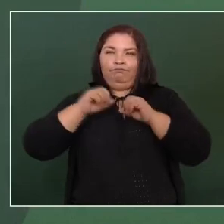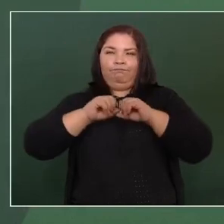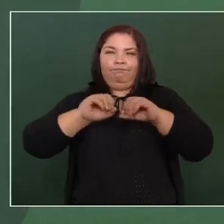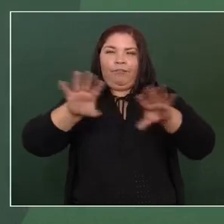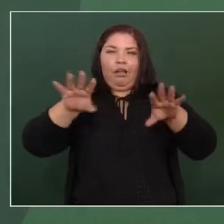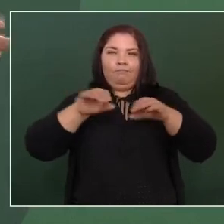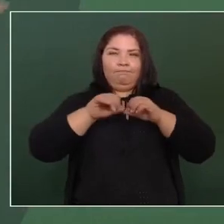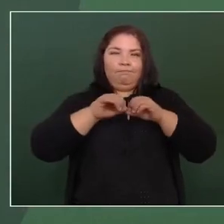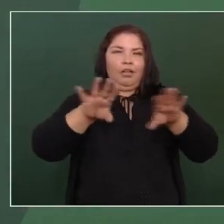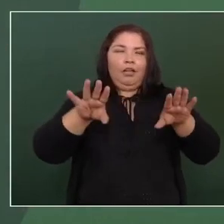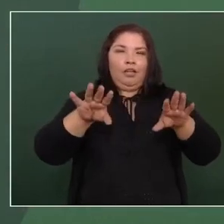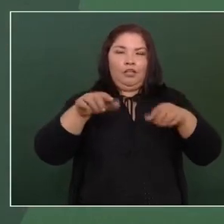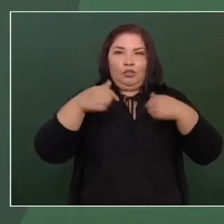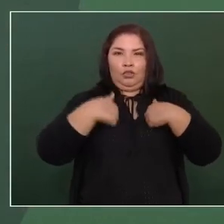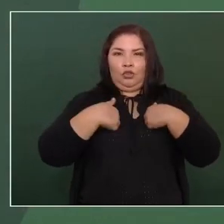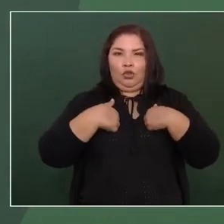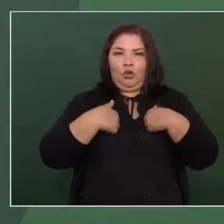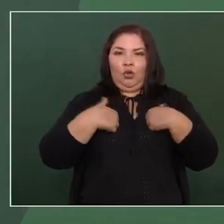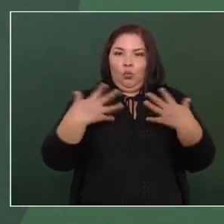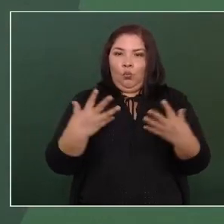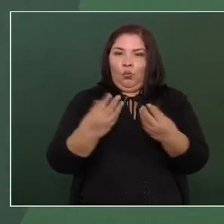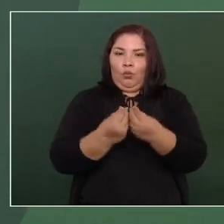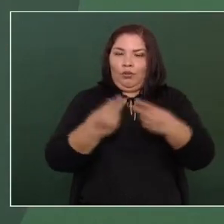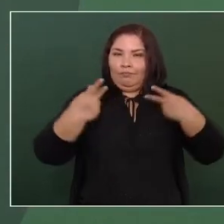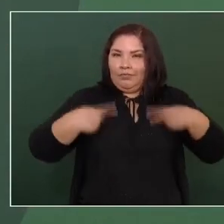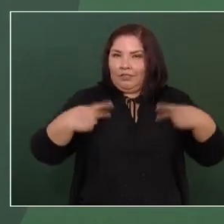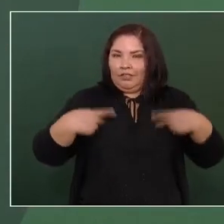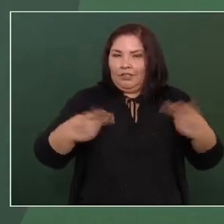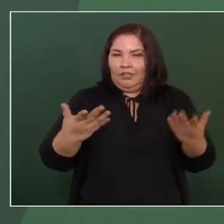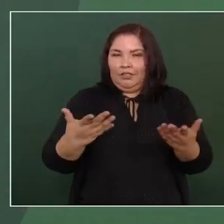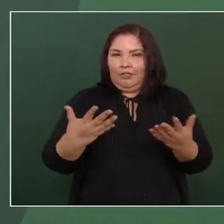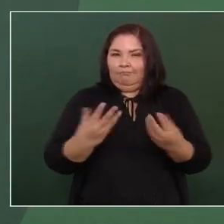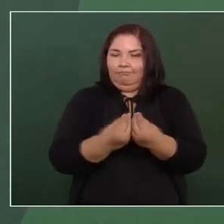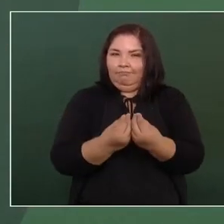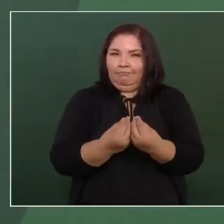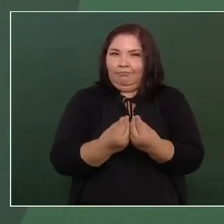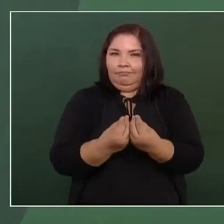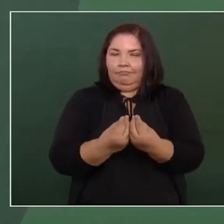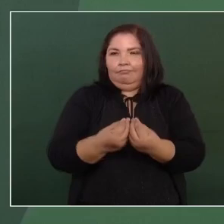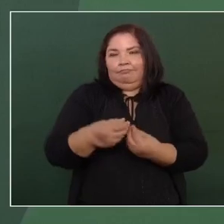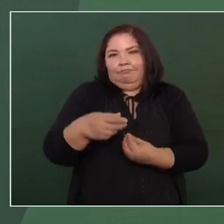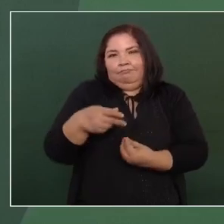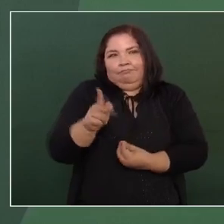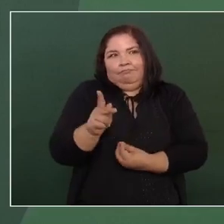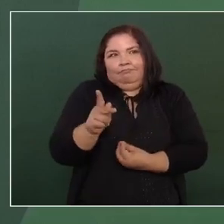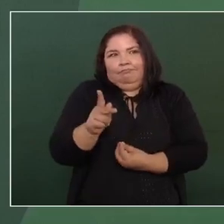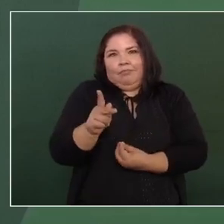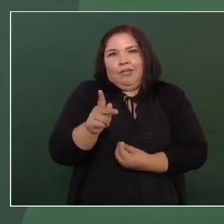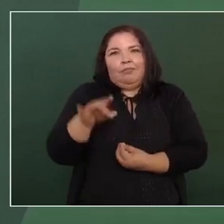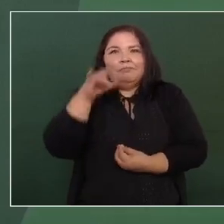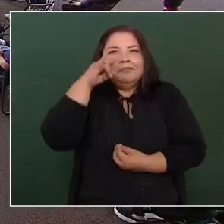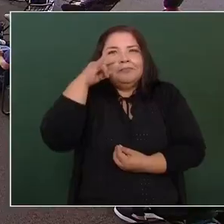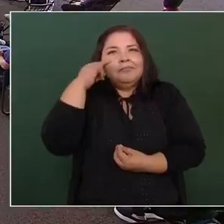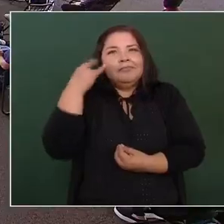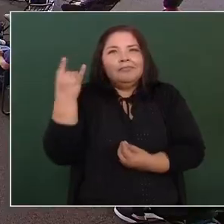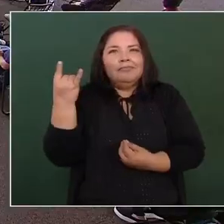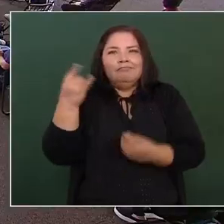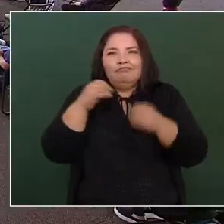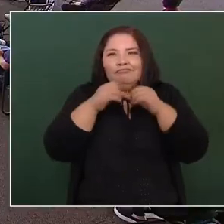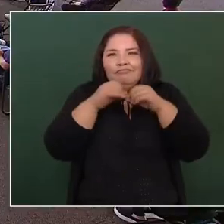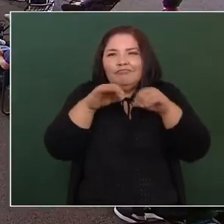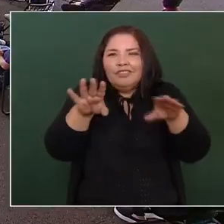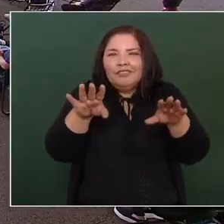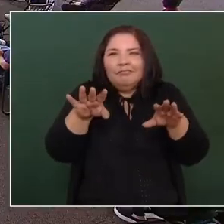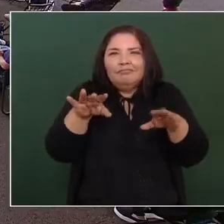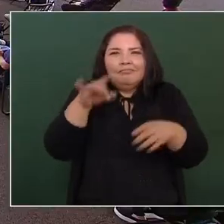muchas en donde estoy con la gente. Nada más que sí, es que no las ven. O sea,